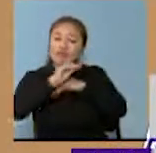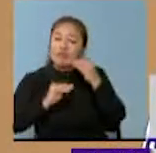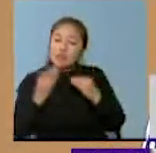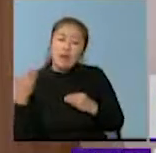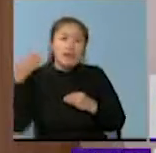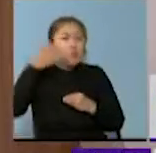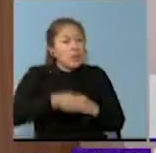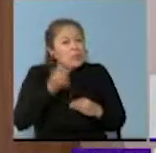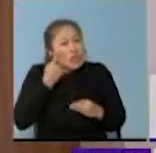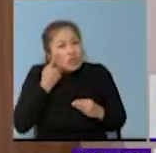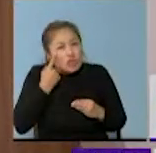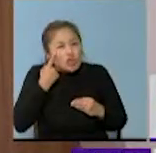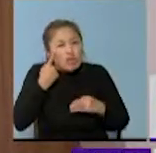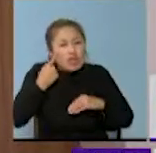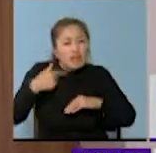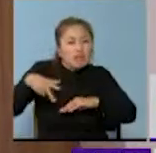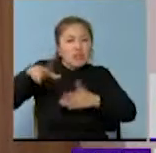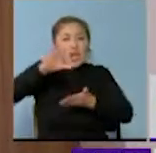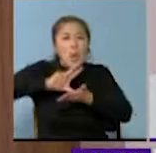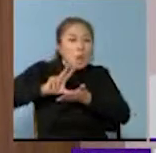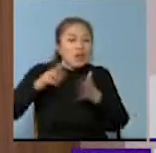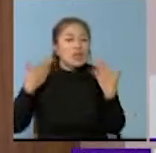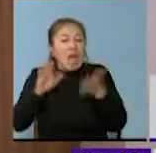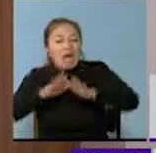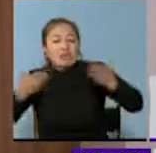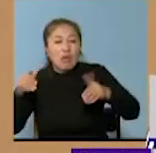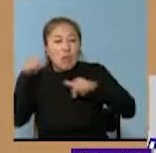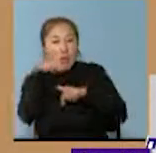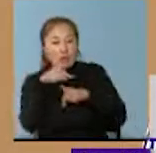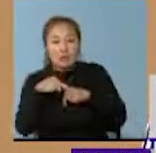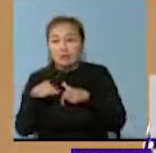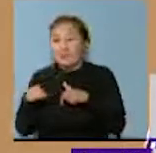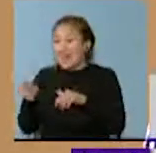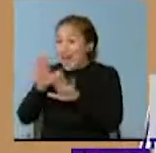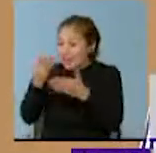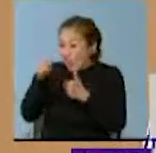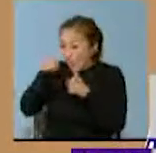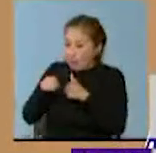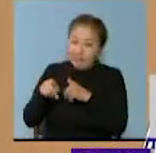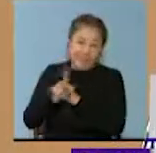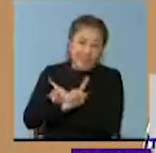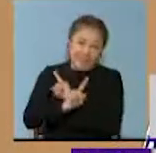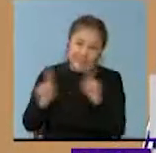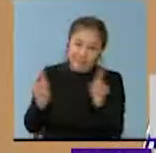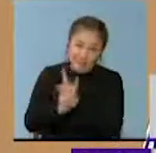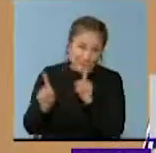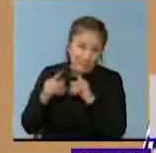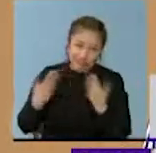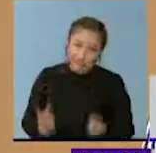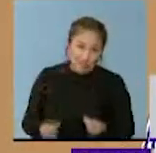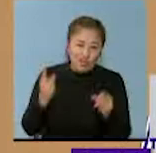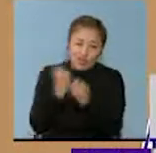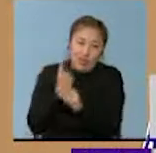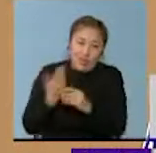dice vamos a conocer el río al nos hagamos un asadito está permitido no no está permitido la sre ese tipo de